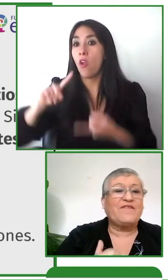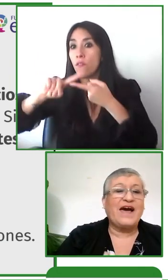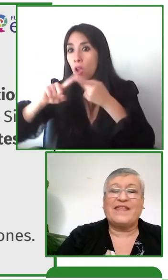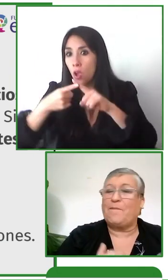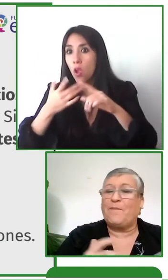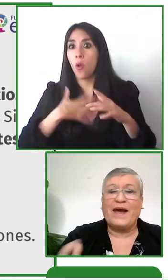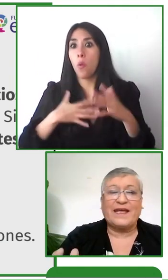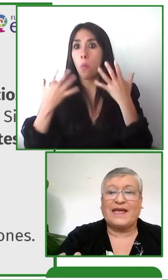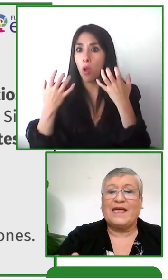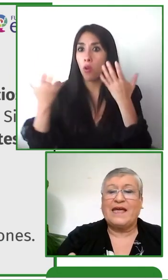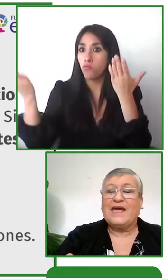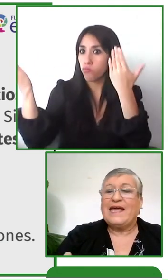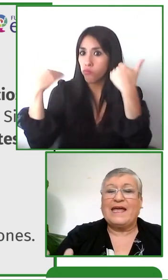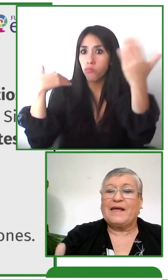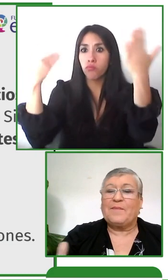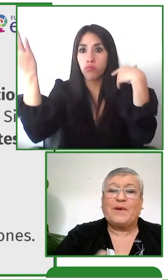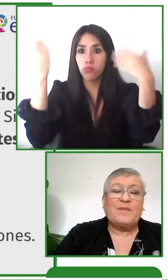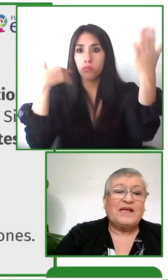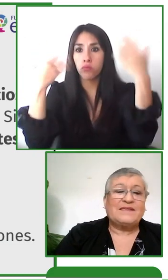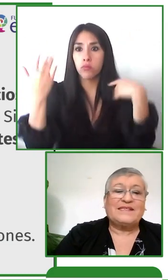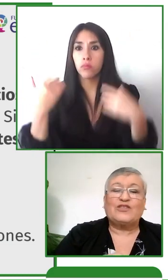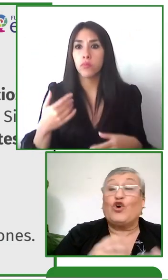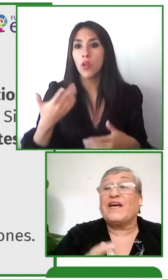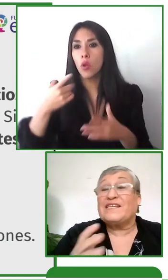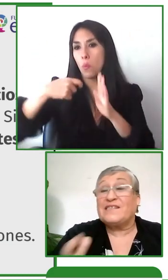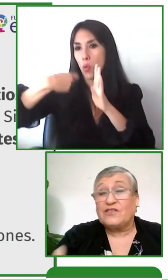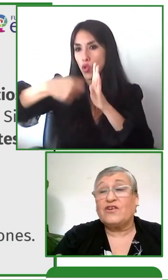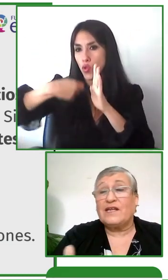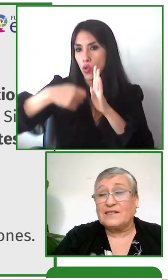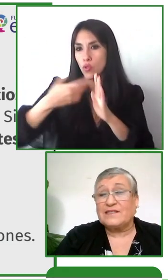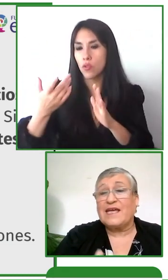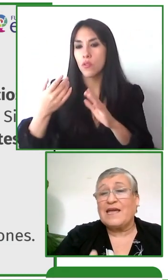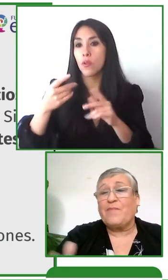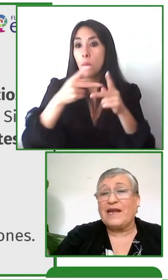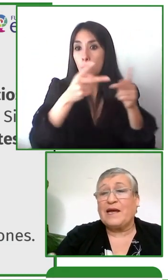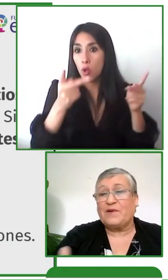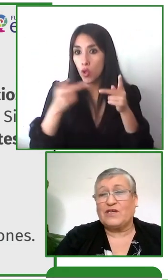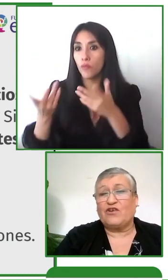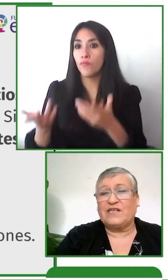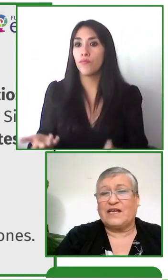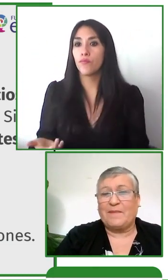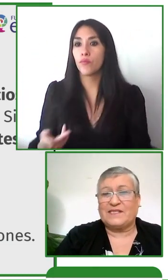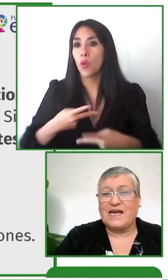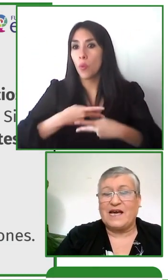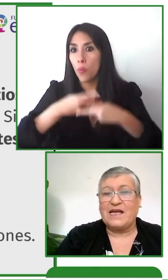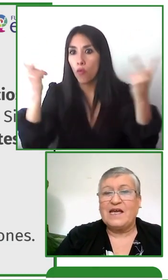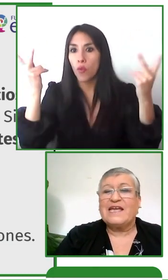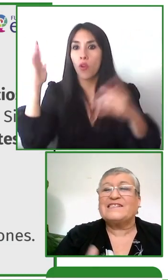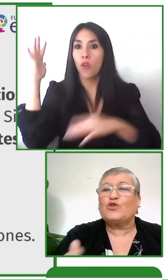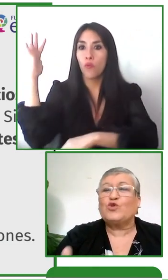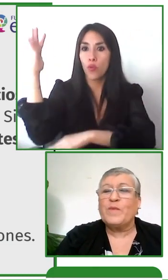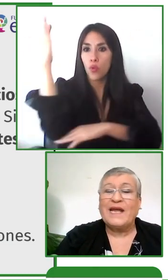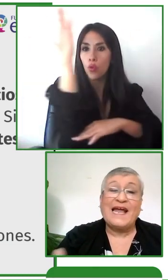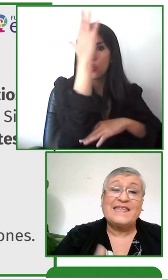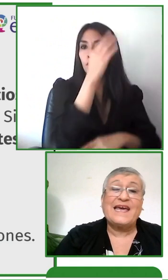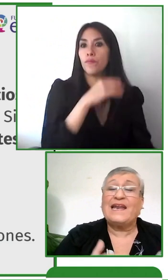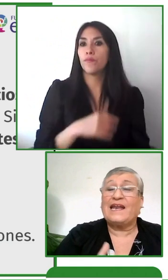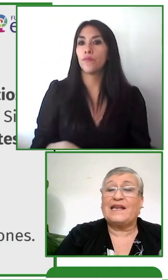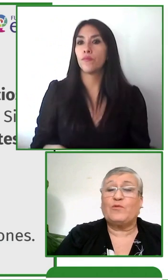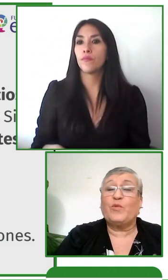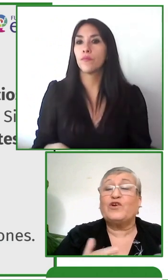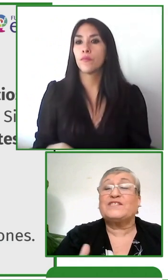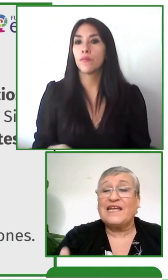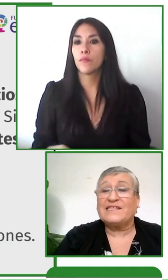públicas, privadas, parques, ¿cierto?, organizaciones de y para personas con discapacidad, que se sumen a las